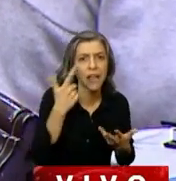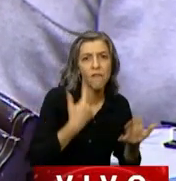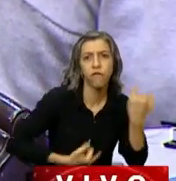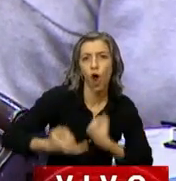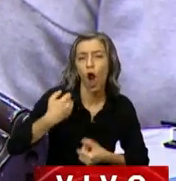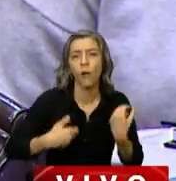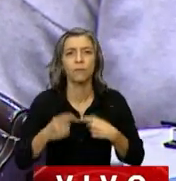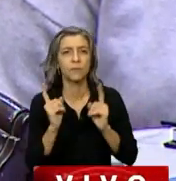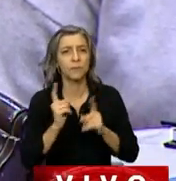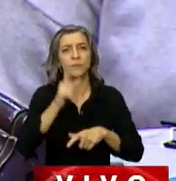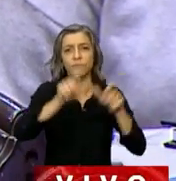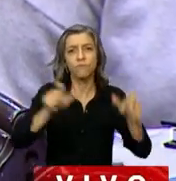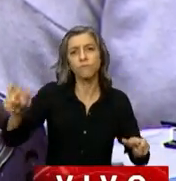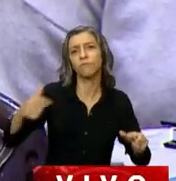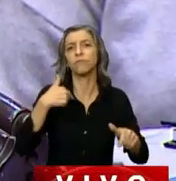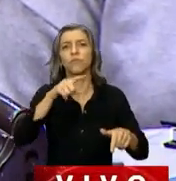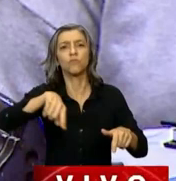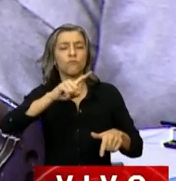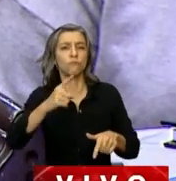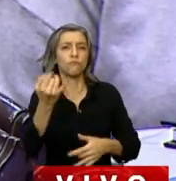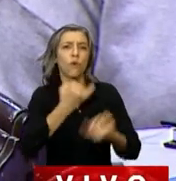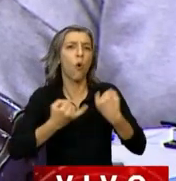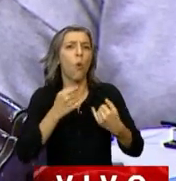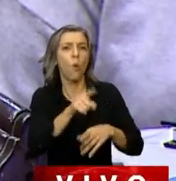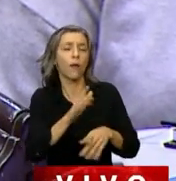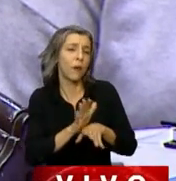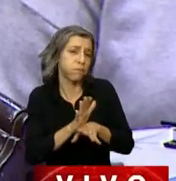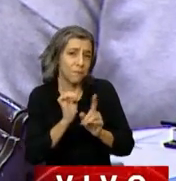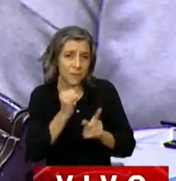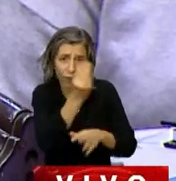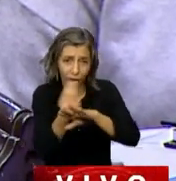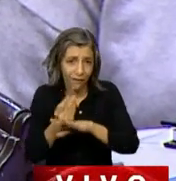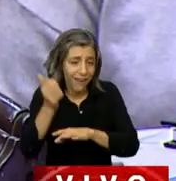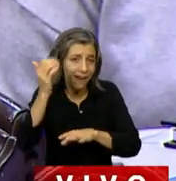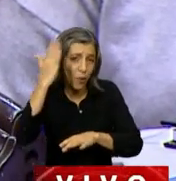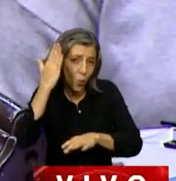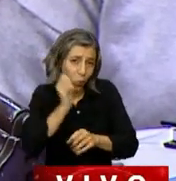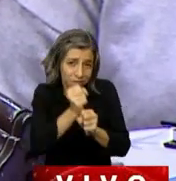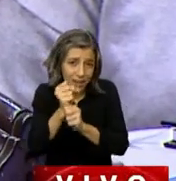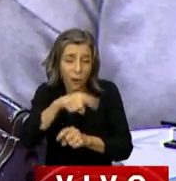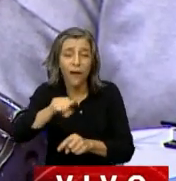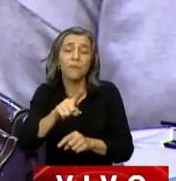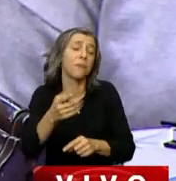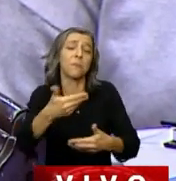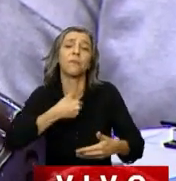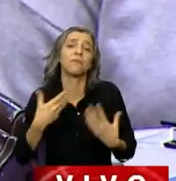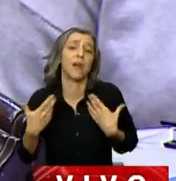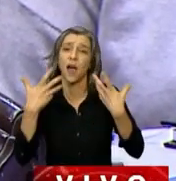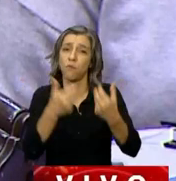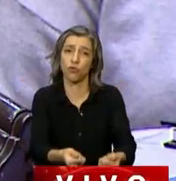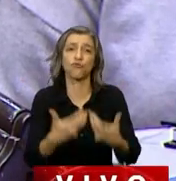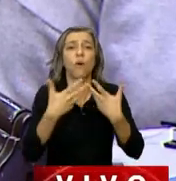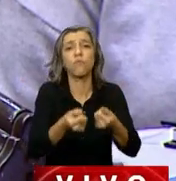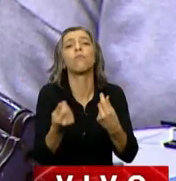de la cultura en San Juan y la verdad que ellos lo único que nos pidieron, como nos piden hoy quienes nos acompañan en los balcones, fue apoyo. Apoyo